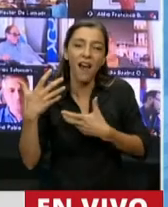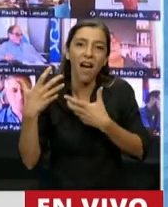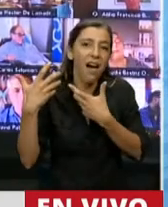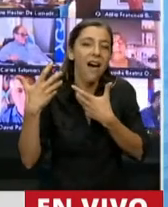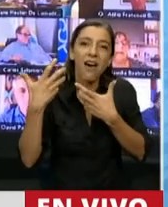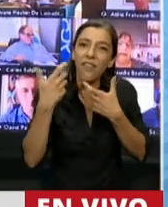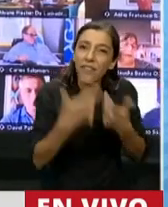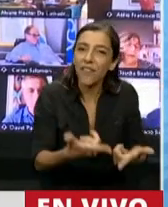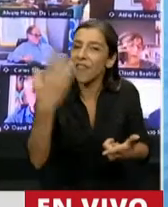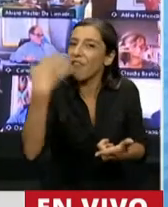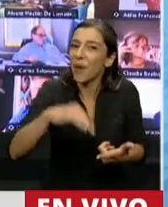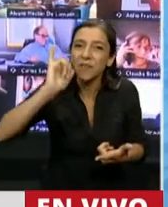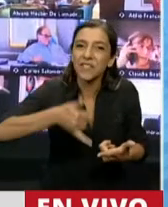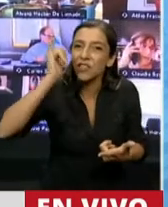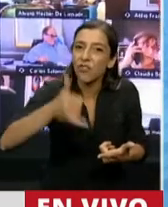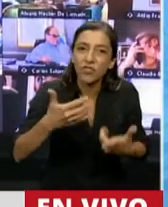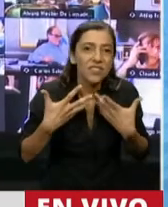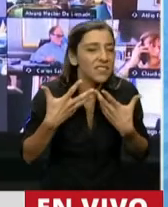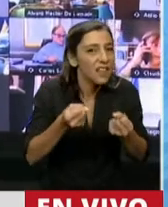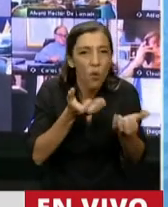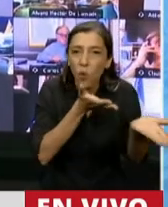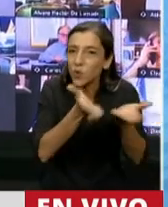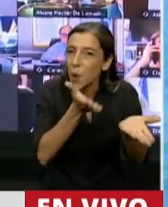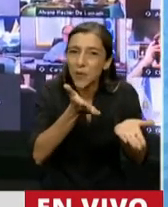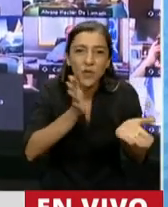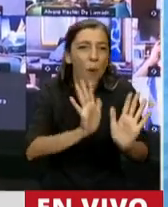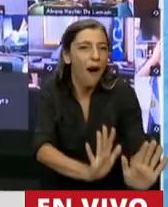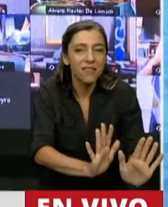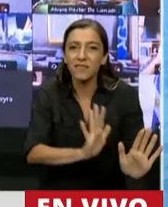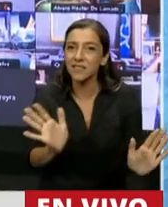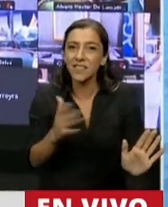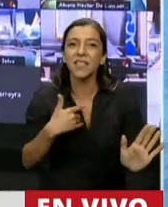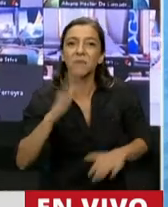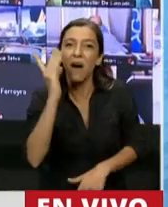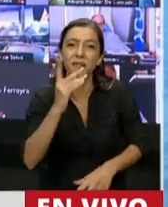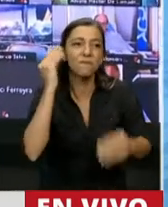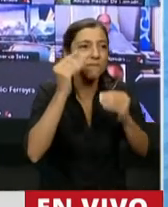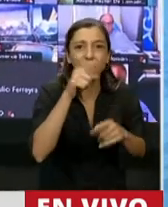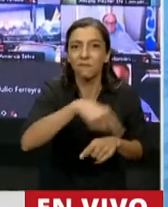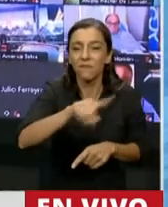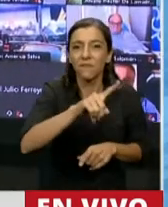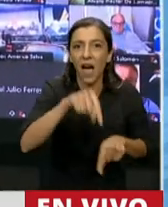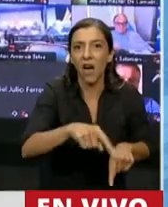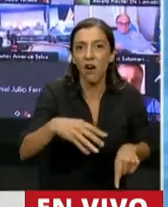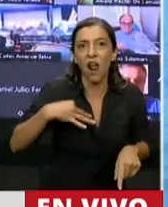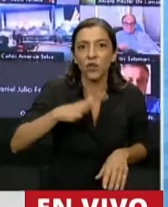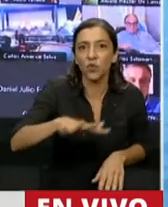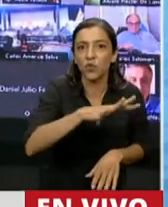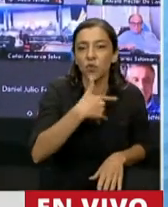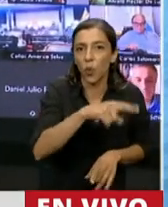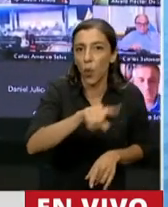la responsabilidad del Estado Nacional velar por estos ciudadanos entrerrianos que están pasando por una